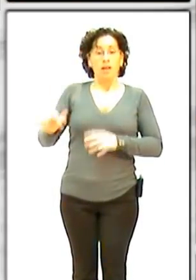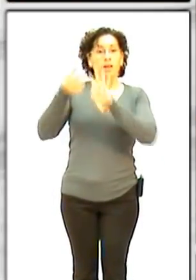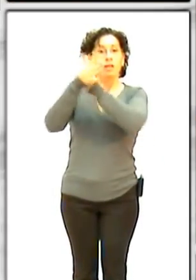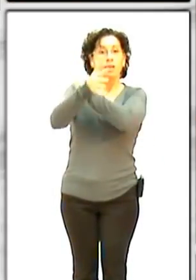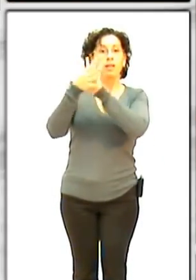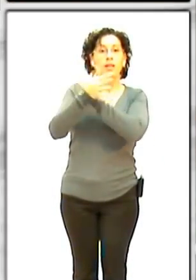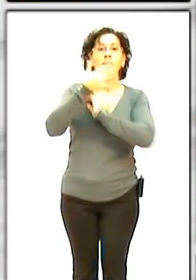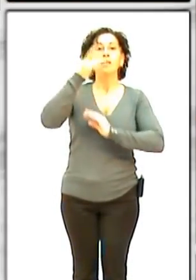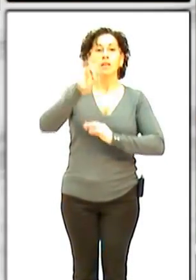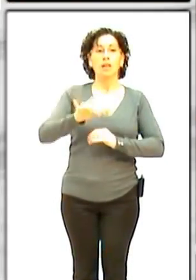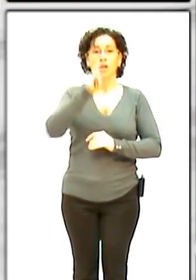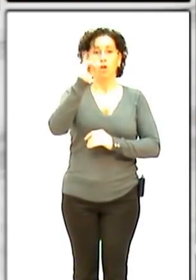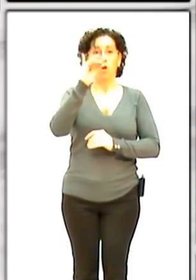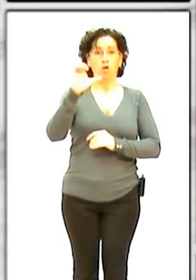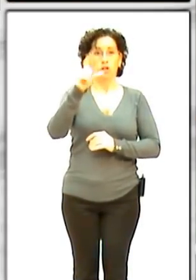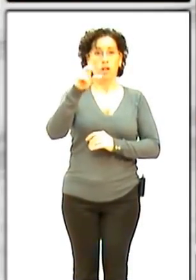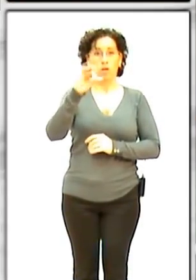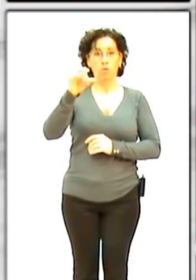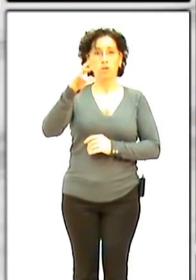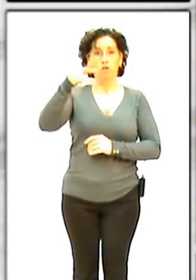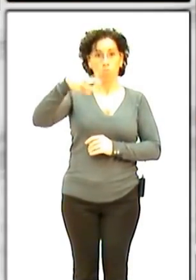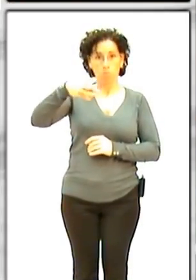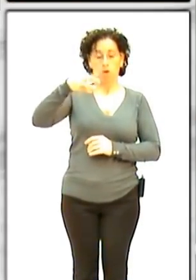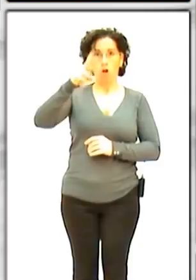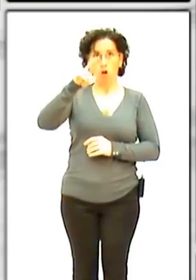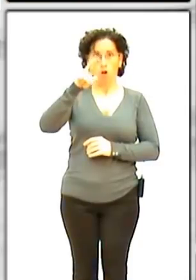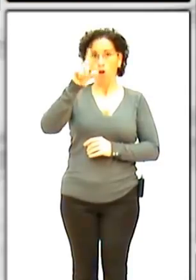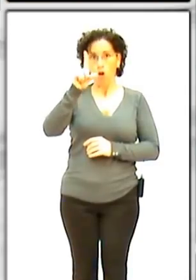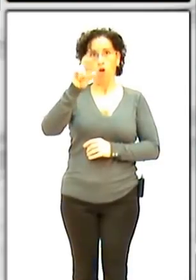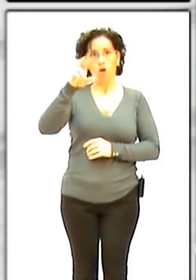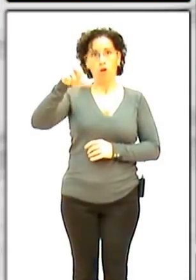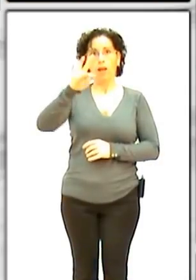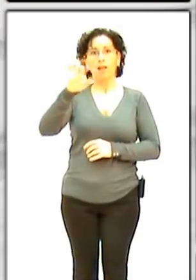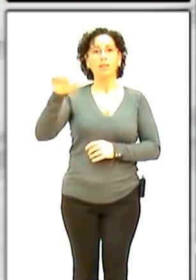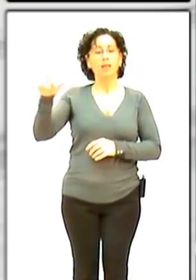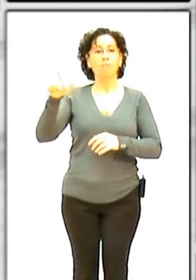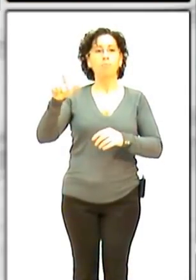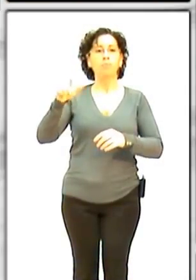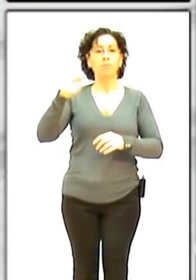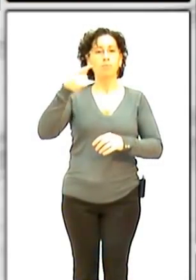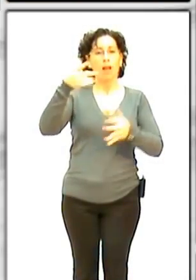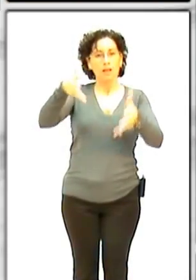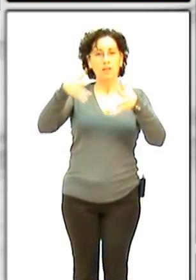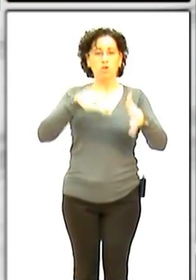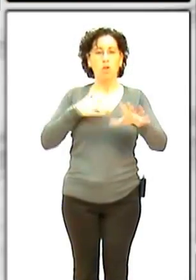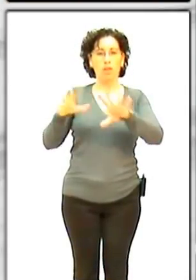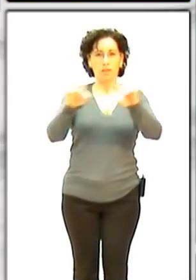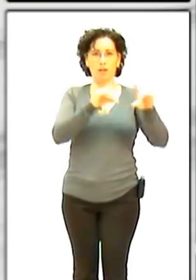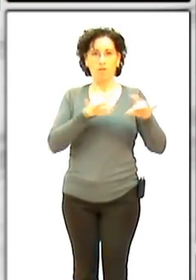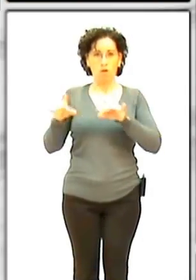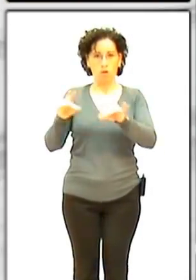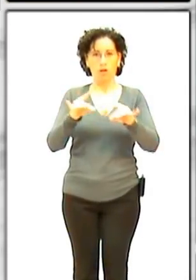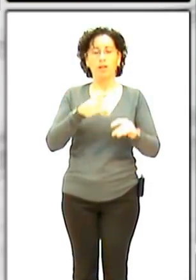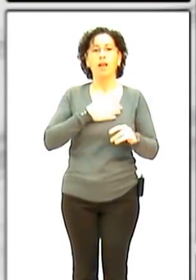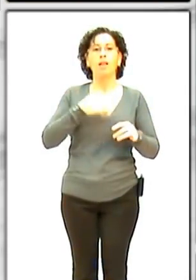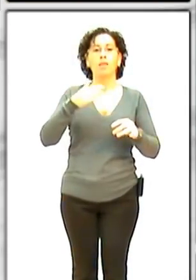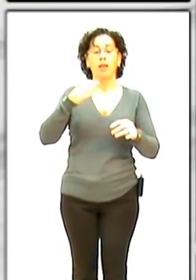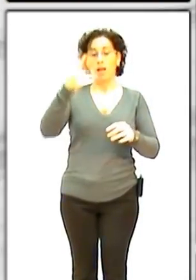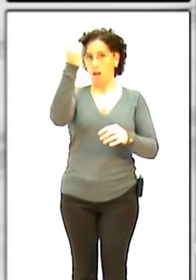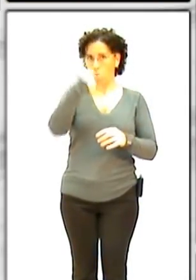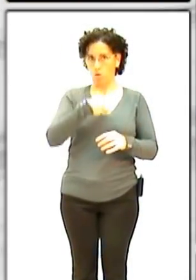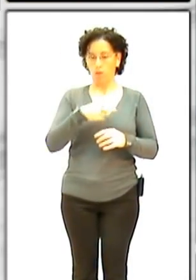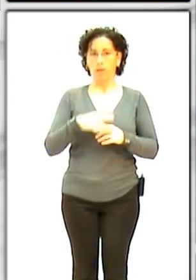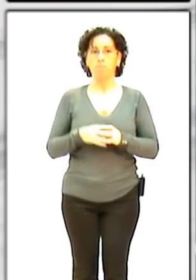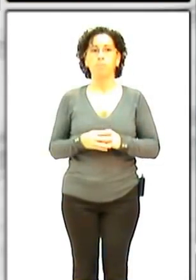sus palabras José Luis Lorente, que es asesor en materia de tiflotecnología del Centro de Investigación, Desarrollo y Aplicación Tiflotécnica de la